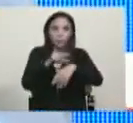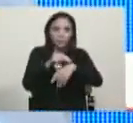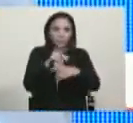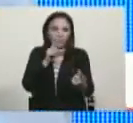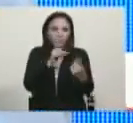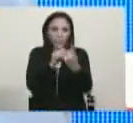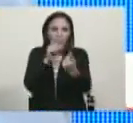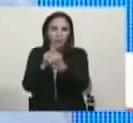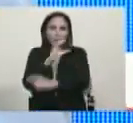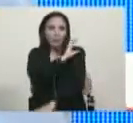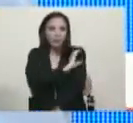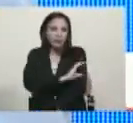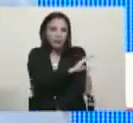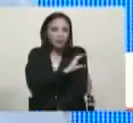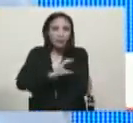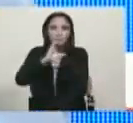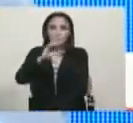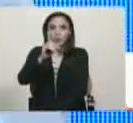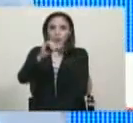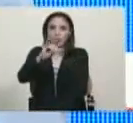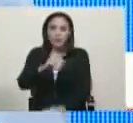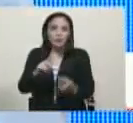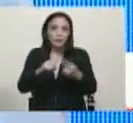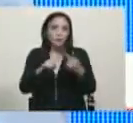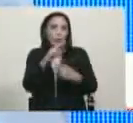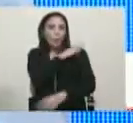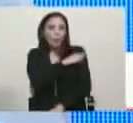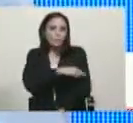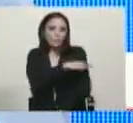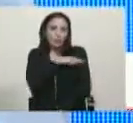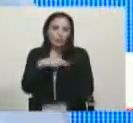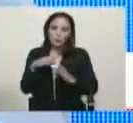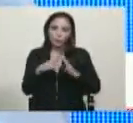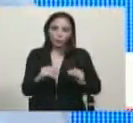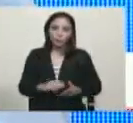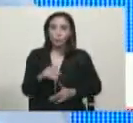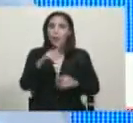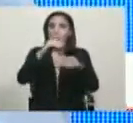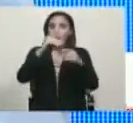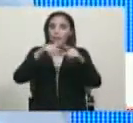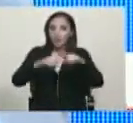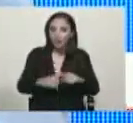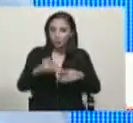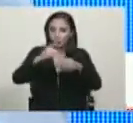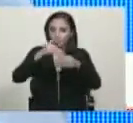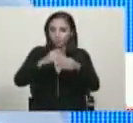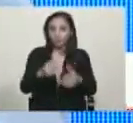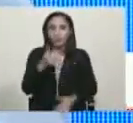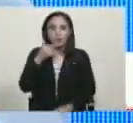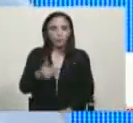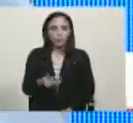clínicas populares. Fíjense ustedes estos datos, muy importante, atención, los que hablan de ayuda